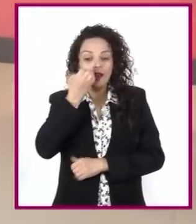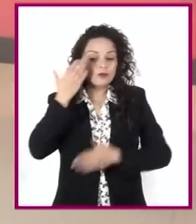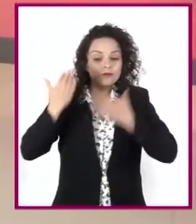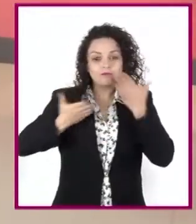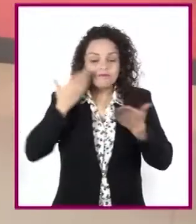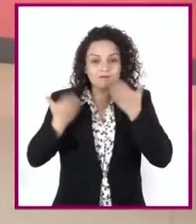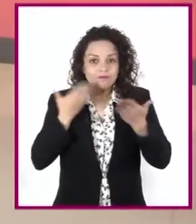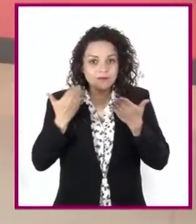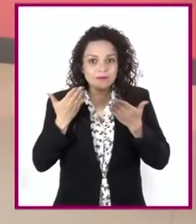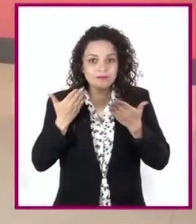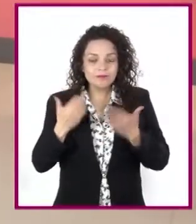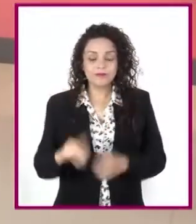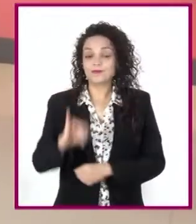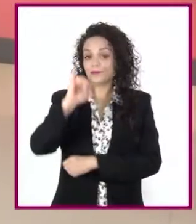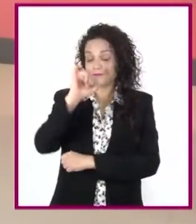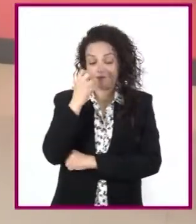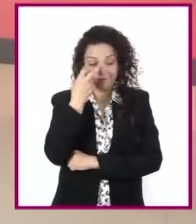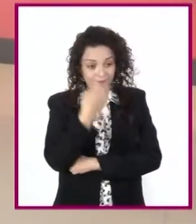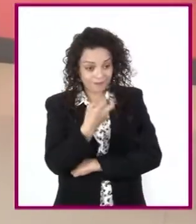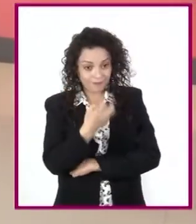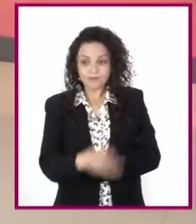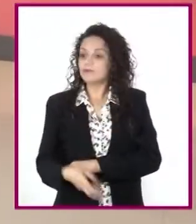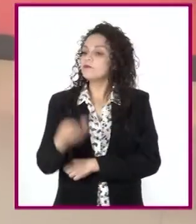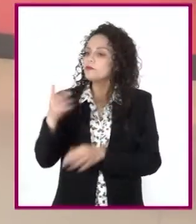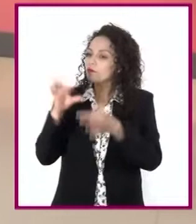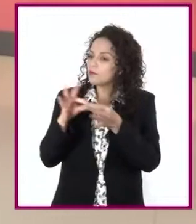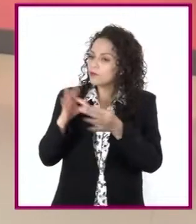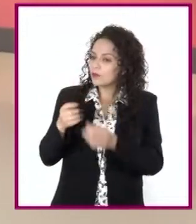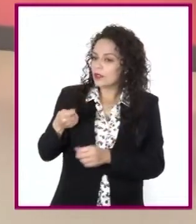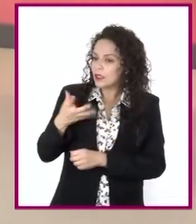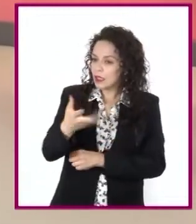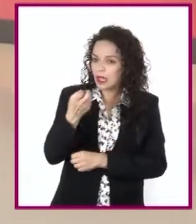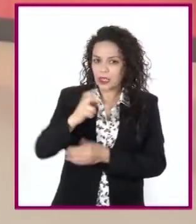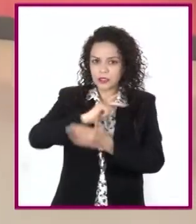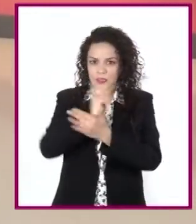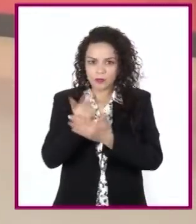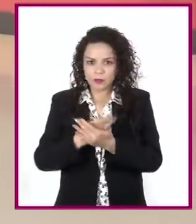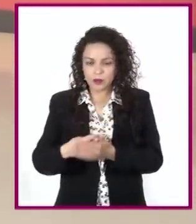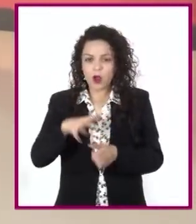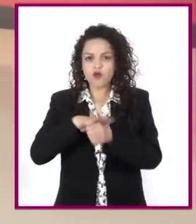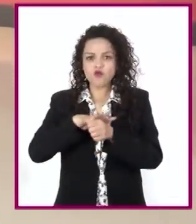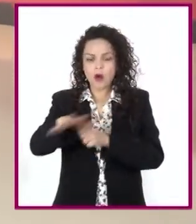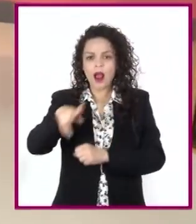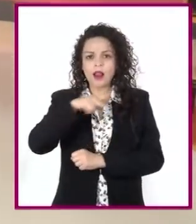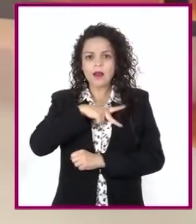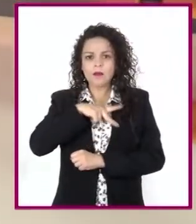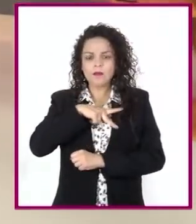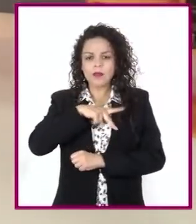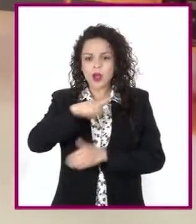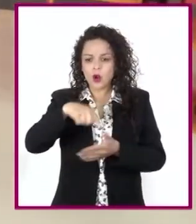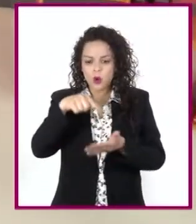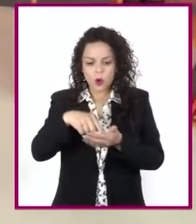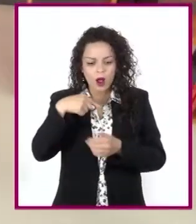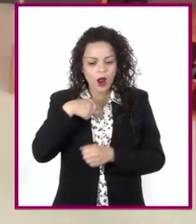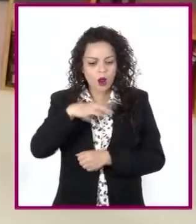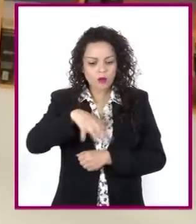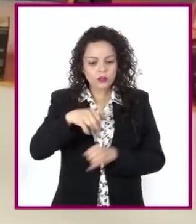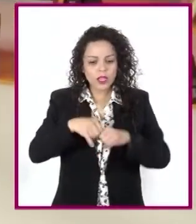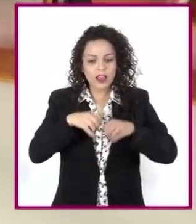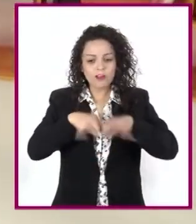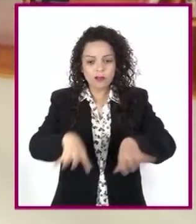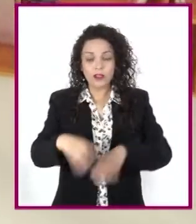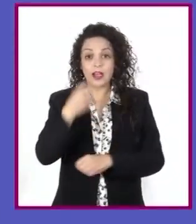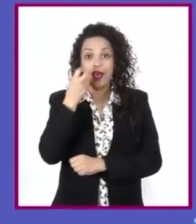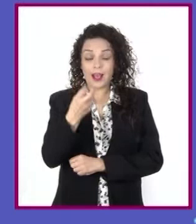Así es. Por eso nuestra sesión lleva por título ¿Cuáles son mis fuentes? Y estará dedicada a trabajar el